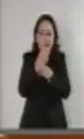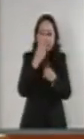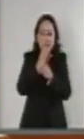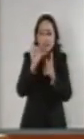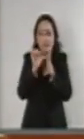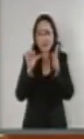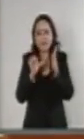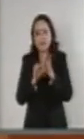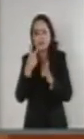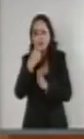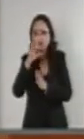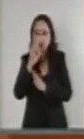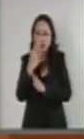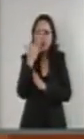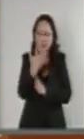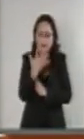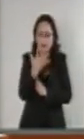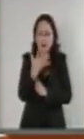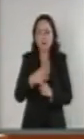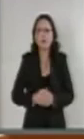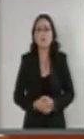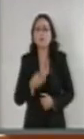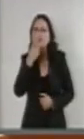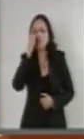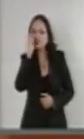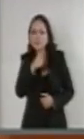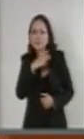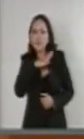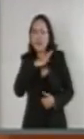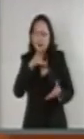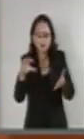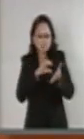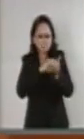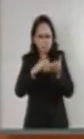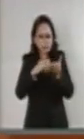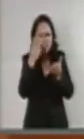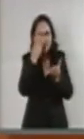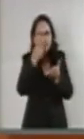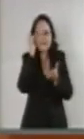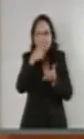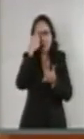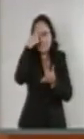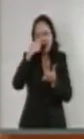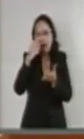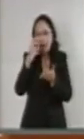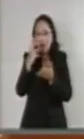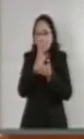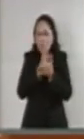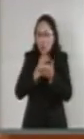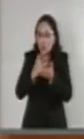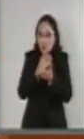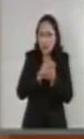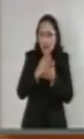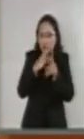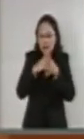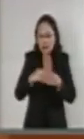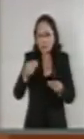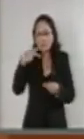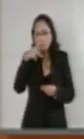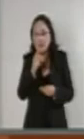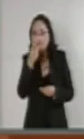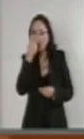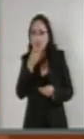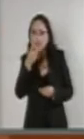artículo 245, es decir, de las que tienen valor terapéutico, pero constituyen un problema